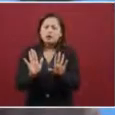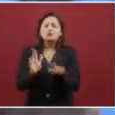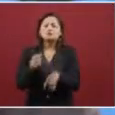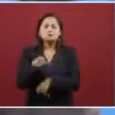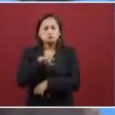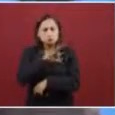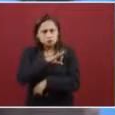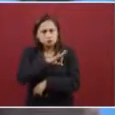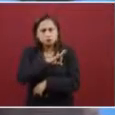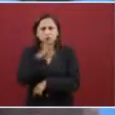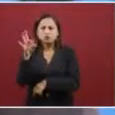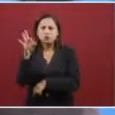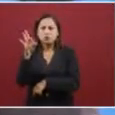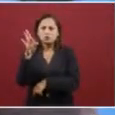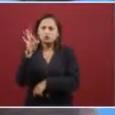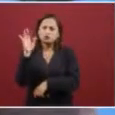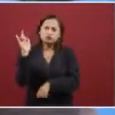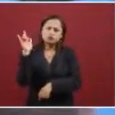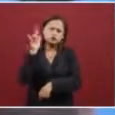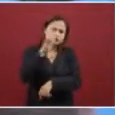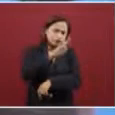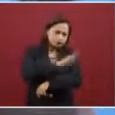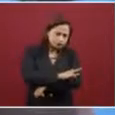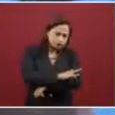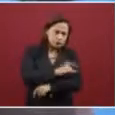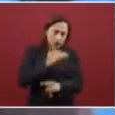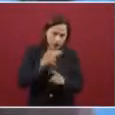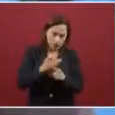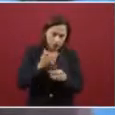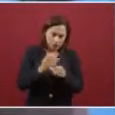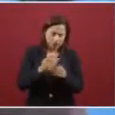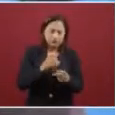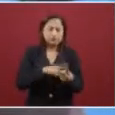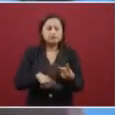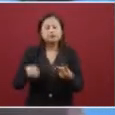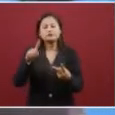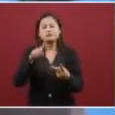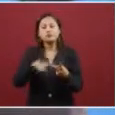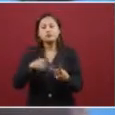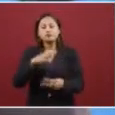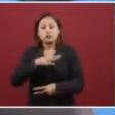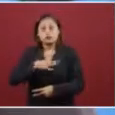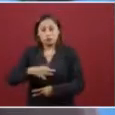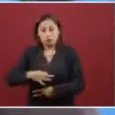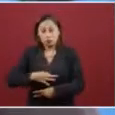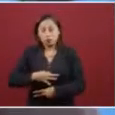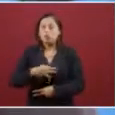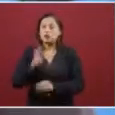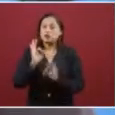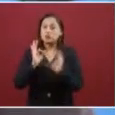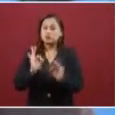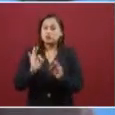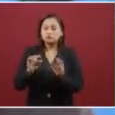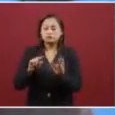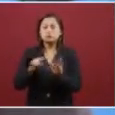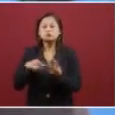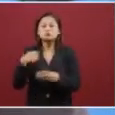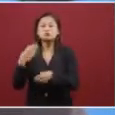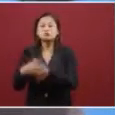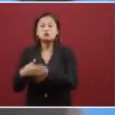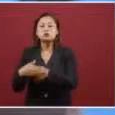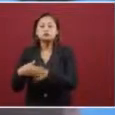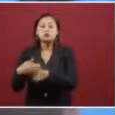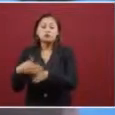el aeropuerto actual de la ciudad de mexico el de toluca y la primera pista que deberá estar lista en tres años